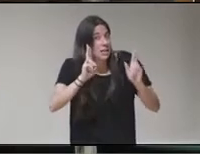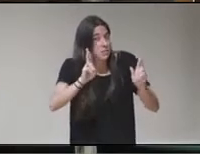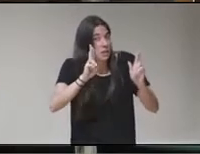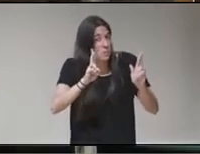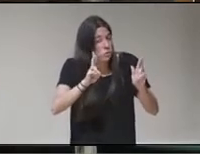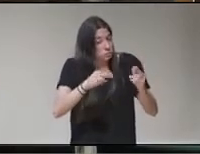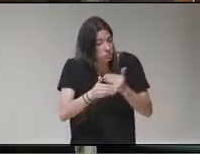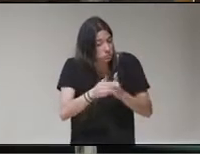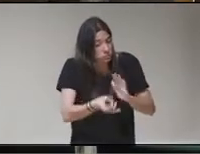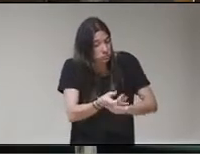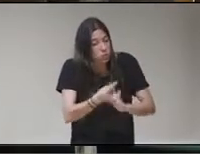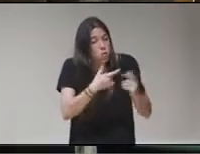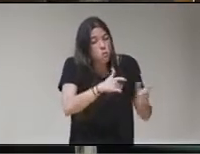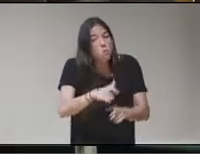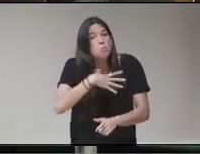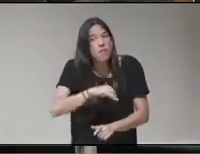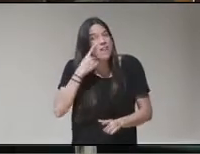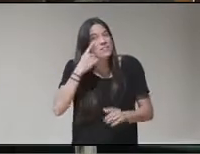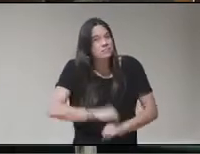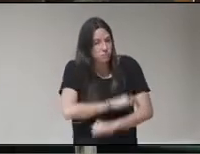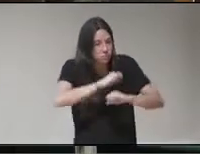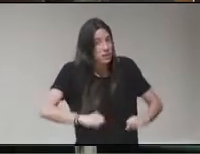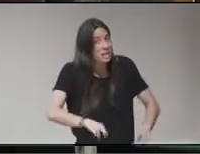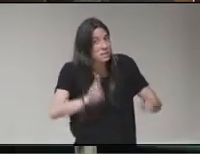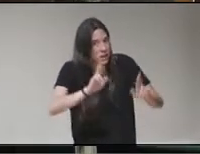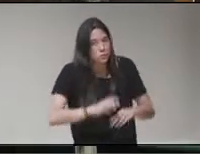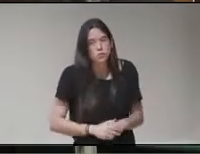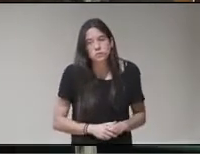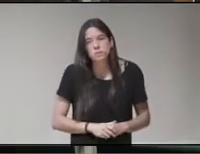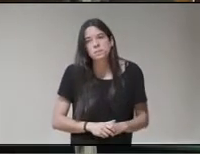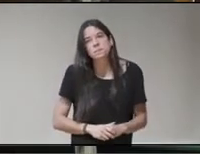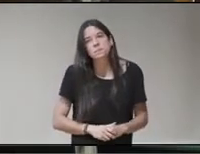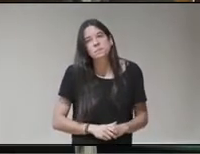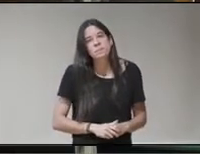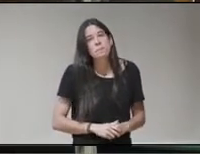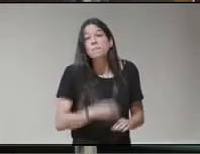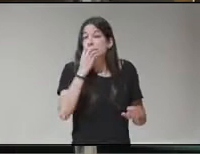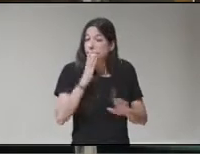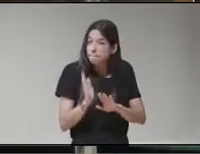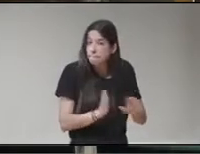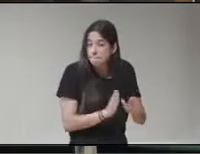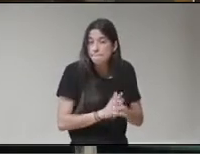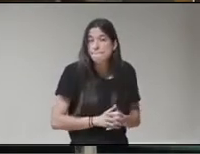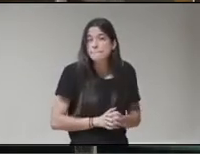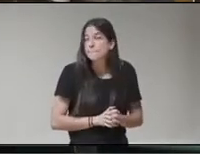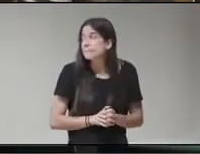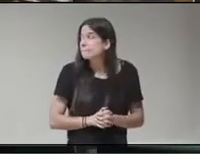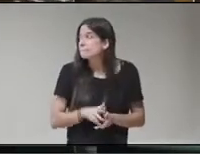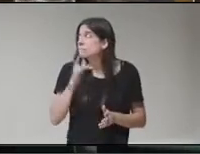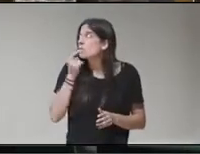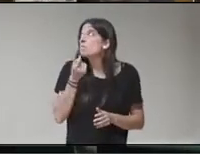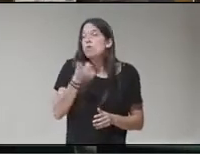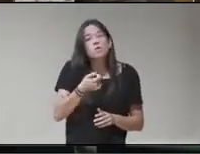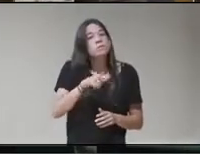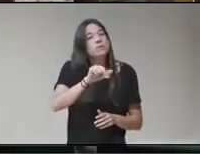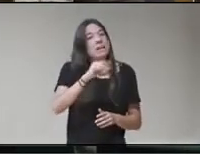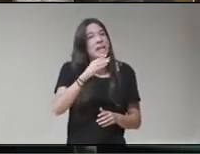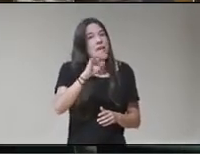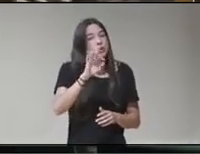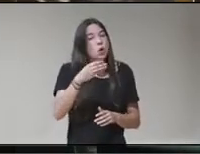que esto se afiance. Muy bien, un poquito de lactobacilos